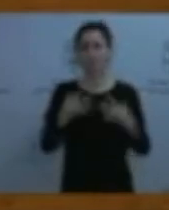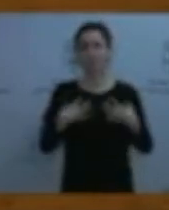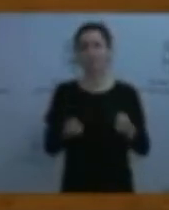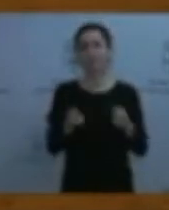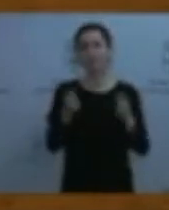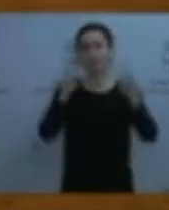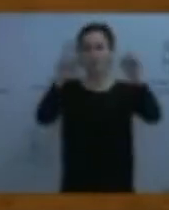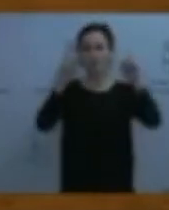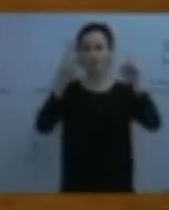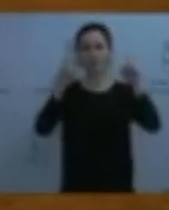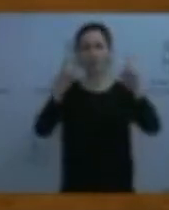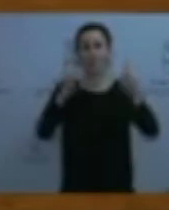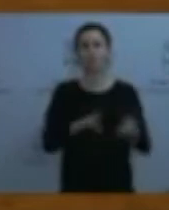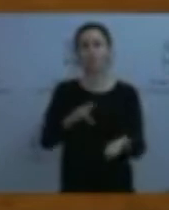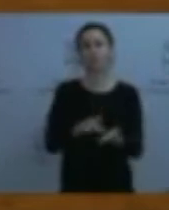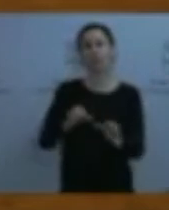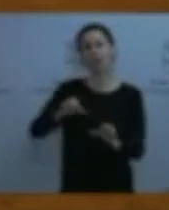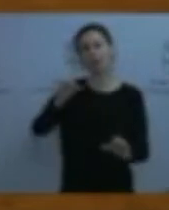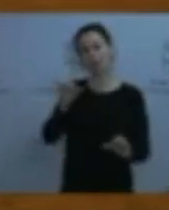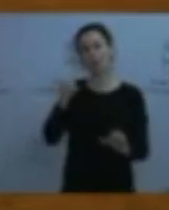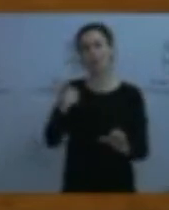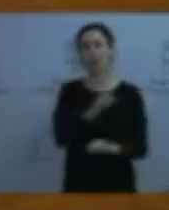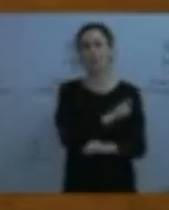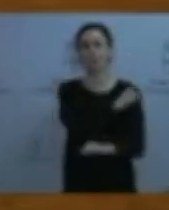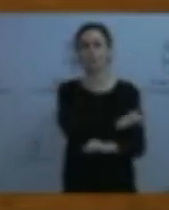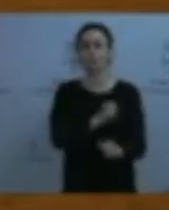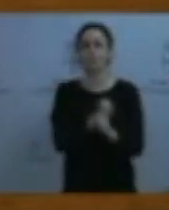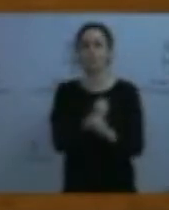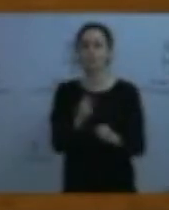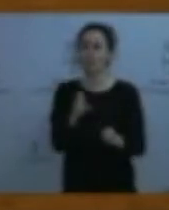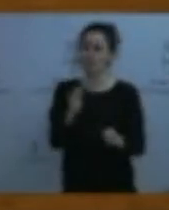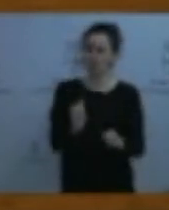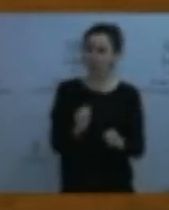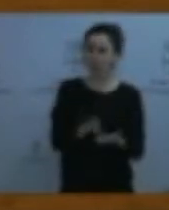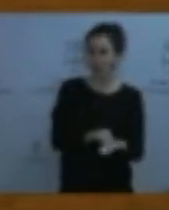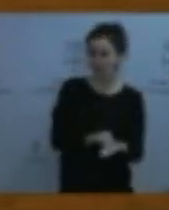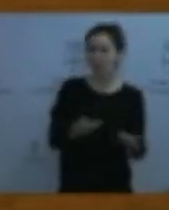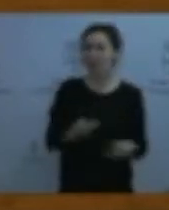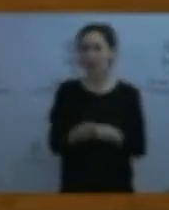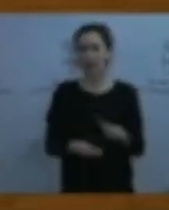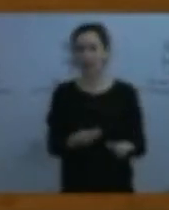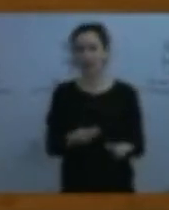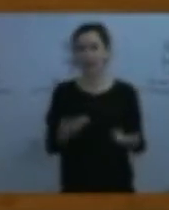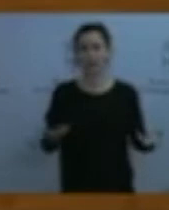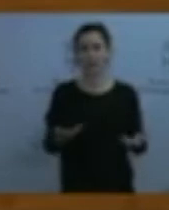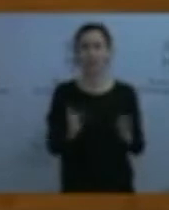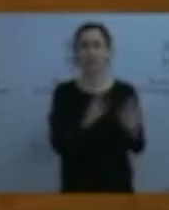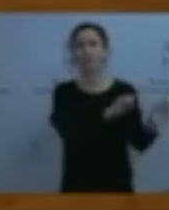universal, los derechos adquiridos y trabajados en el Reino Unido, y cómo se va a favorecer también y se va a mantener eso también en el proceso de retorno,